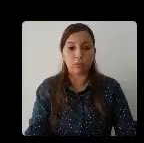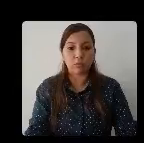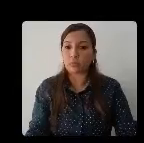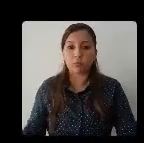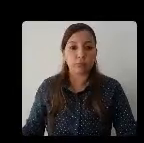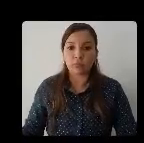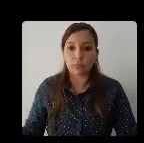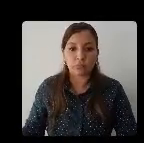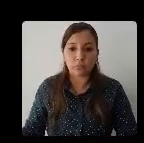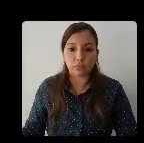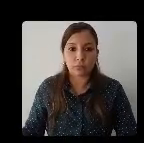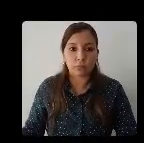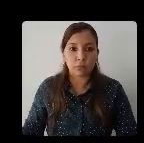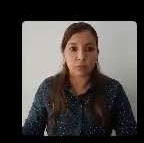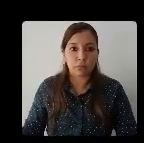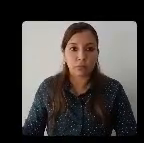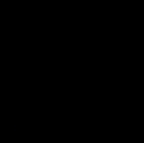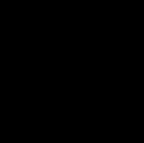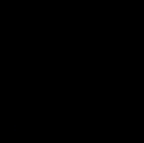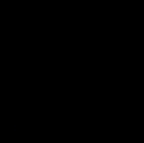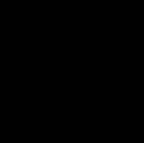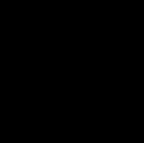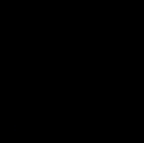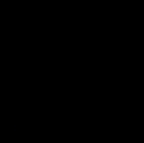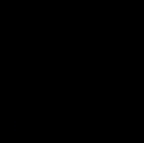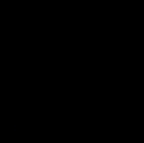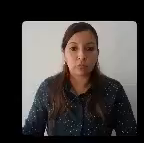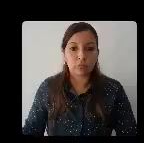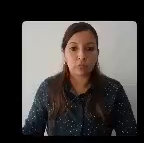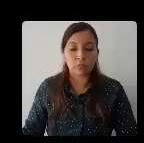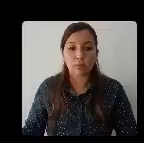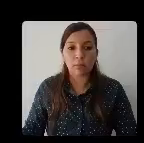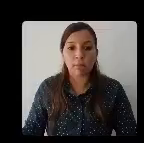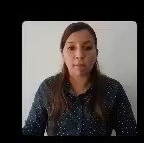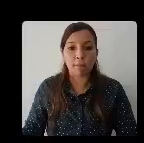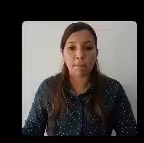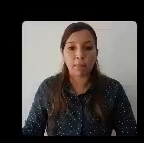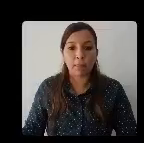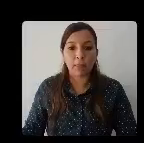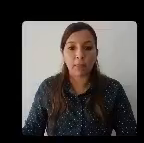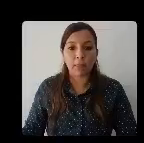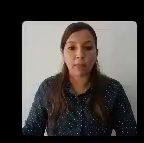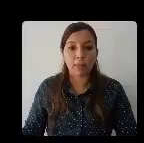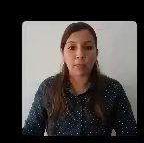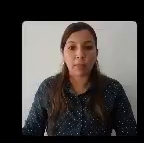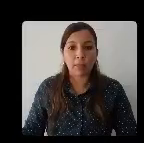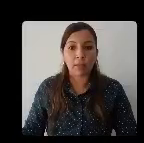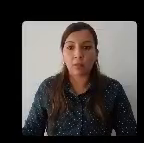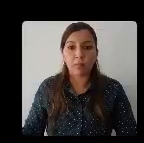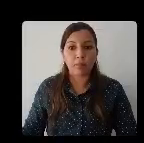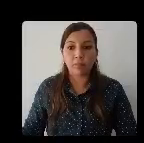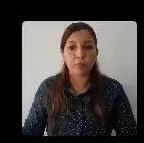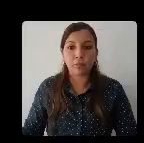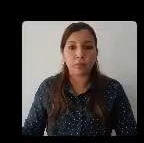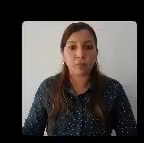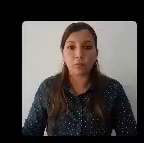Excelente lo que nos cuentas, Juan. Y realmente sí, pues es una variedad de cosas que se queda chico el tiempo de una visita y la atención